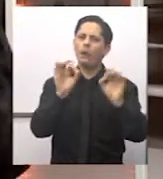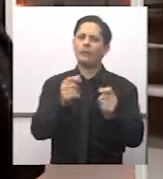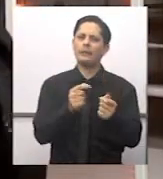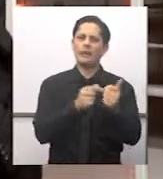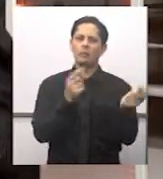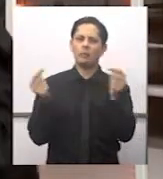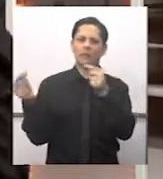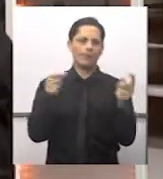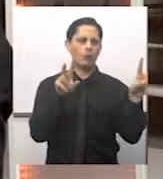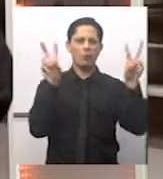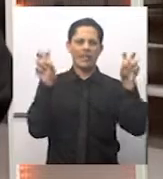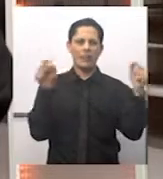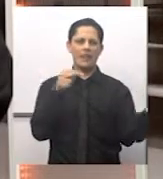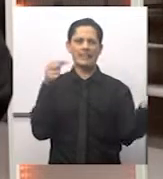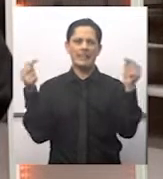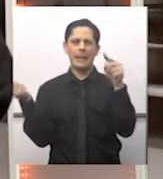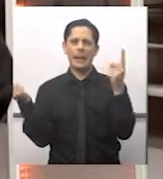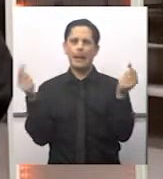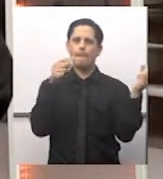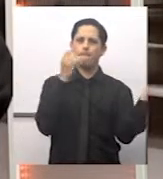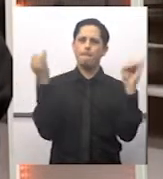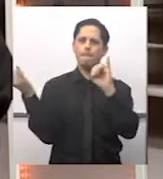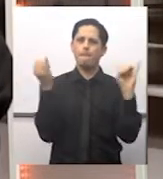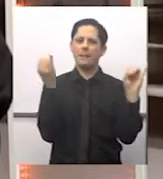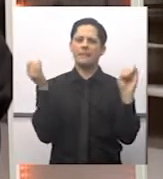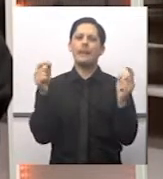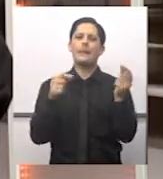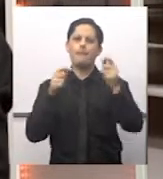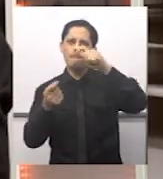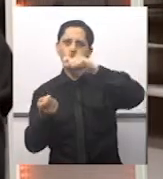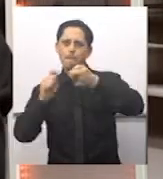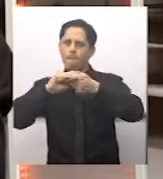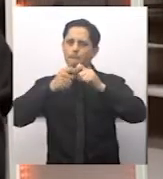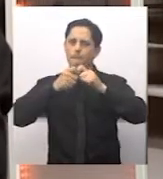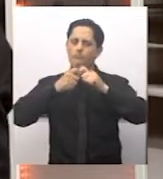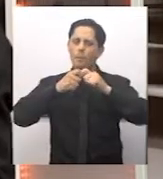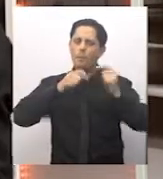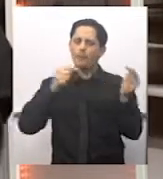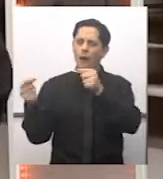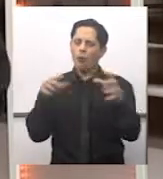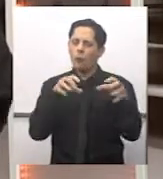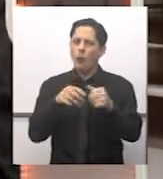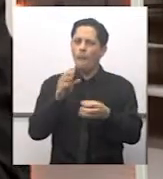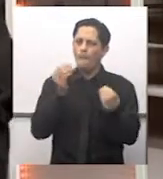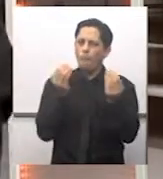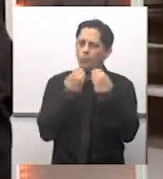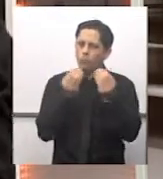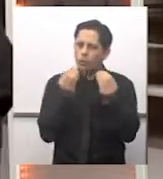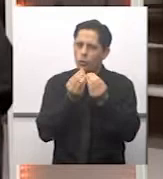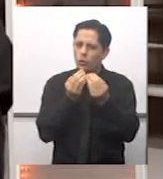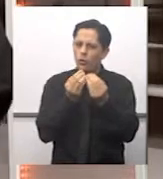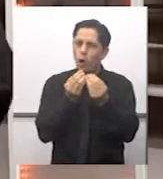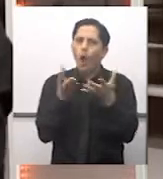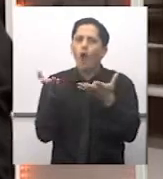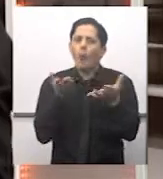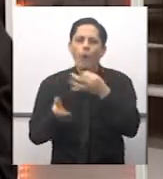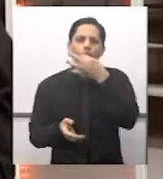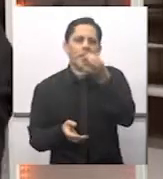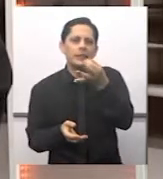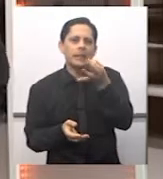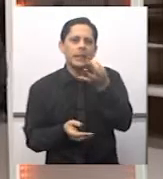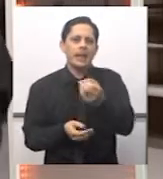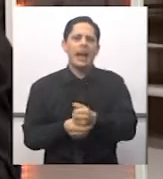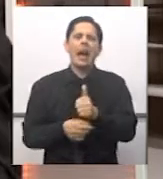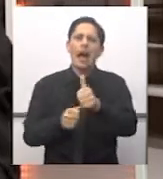pero venía de Santiago, lo que causó bastante complicación llegó a un momento porque, claro, muchos indicaron, ¿cómo dicen la autoridad del intendente que es entre privados y